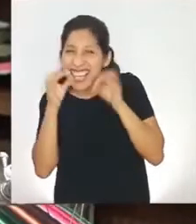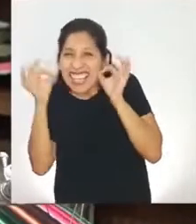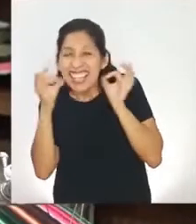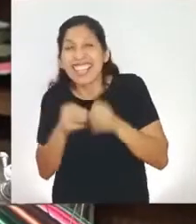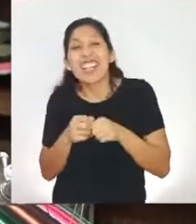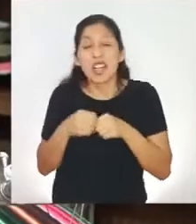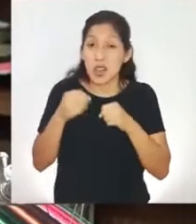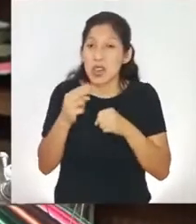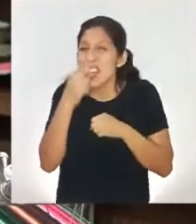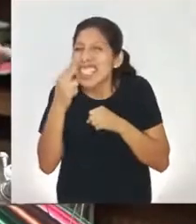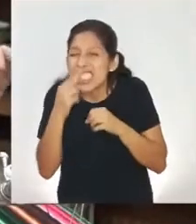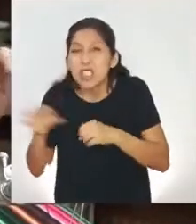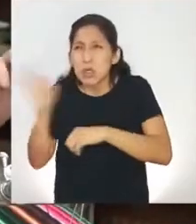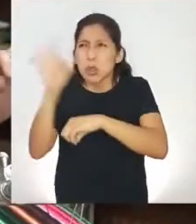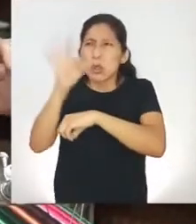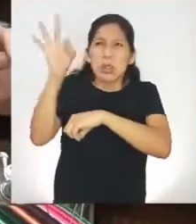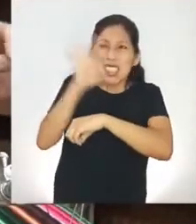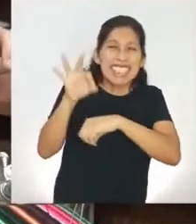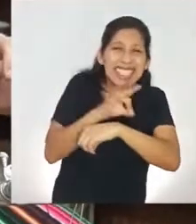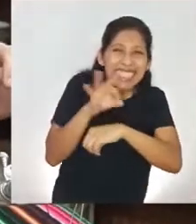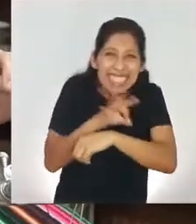Miau.